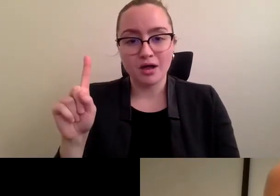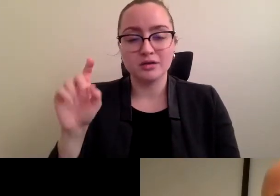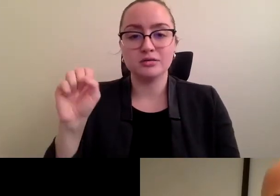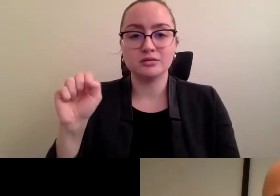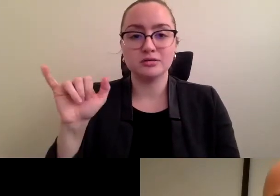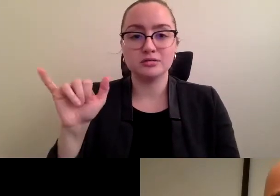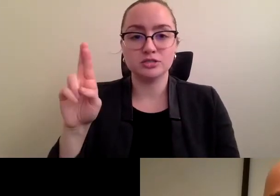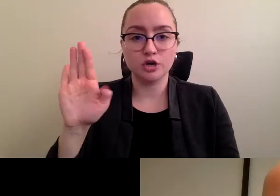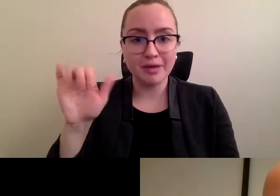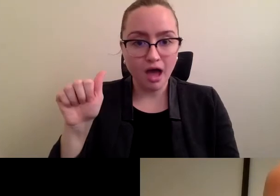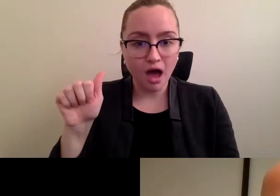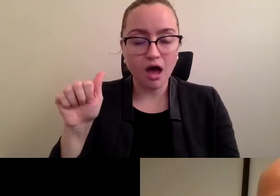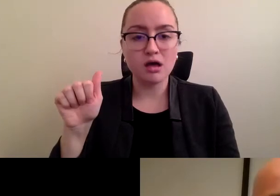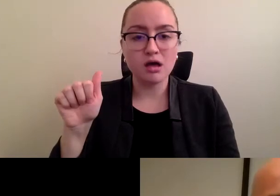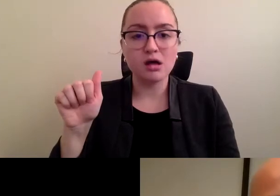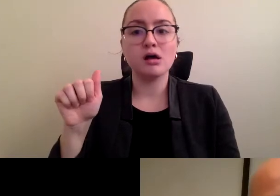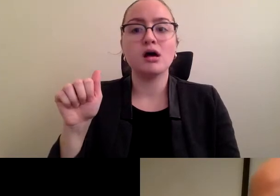1999, Serbia,